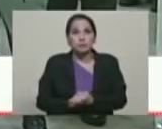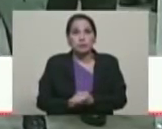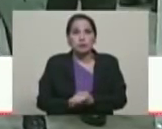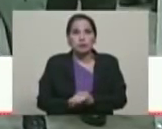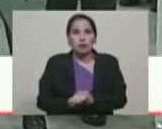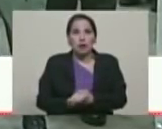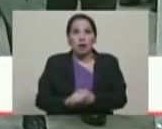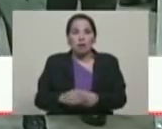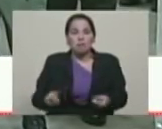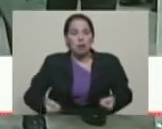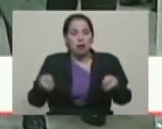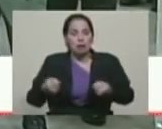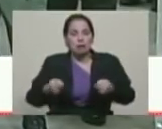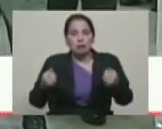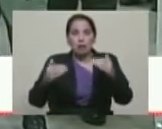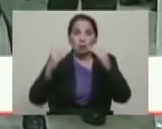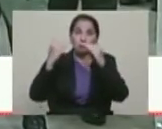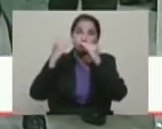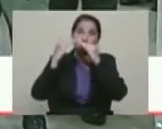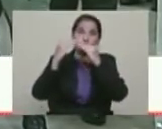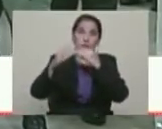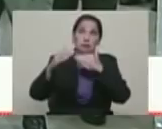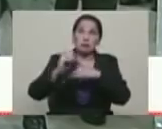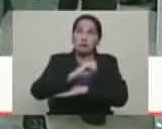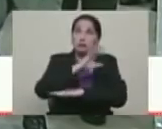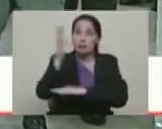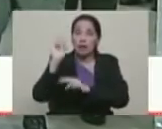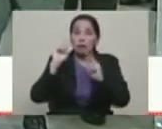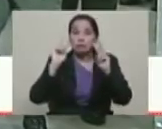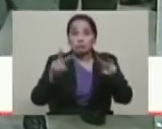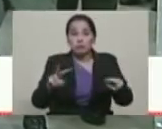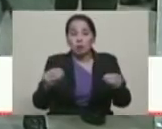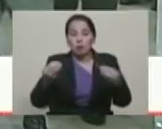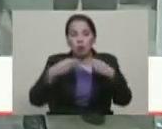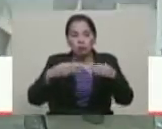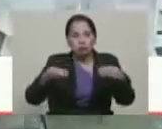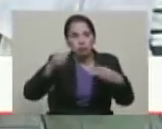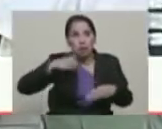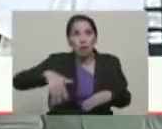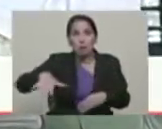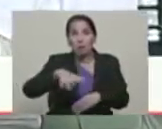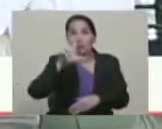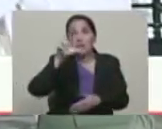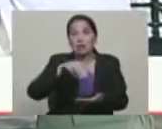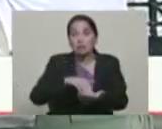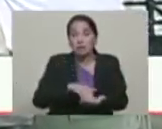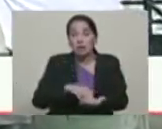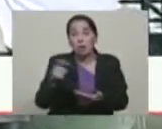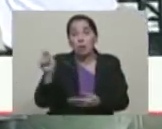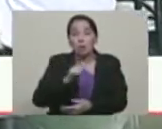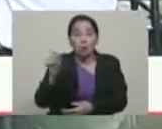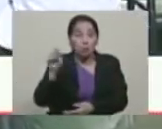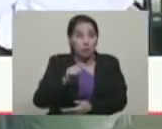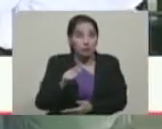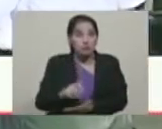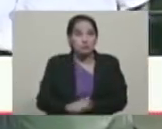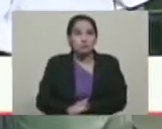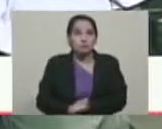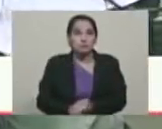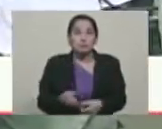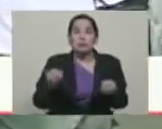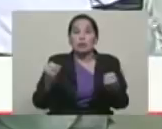soberanos a cielo abierto. Puse una meta la otra vez, 3.000 mercados por mes, para